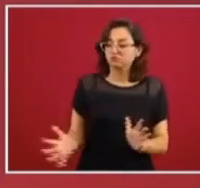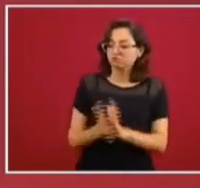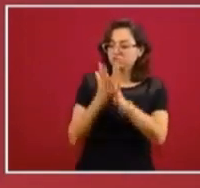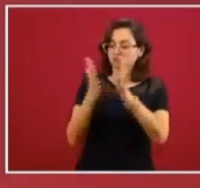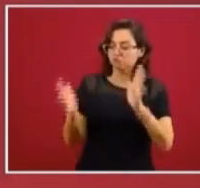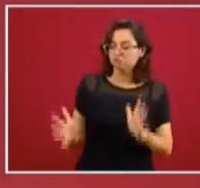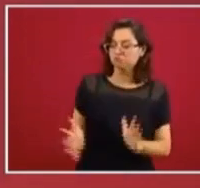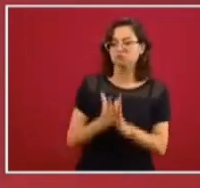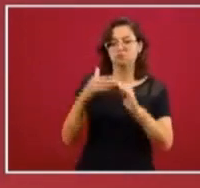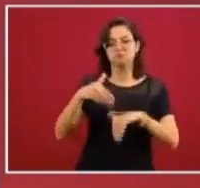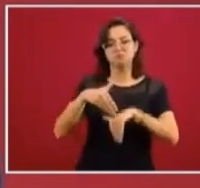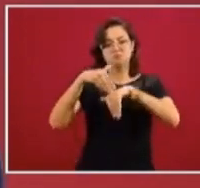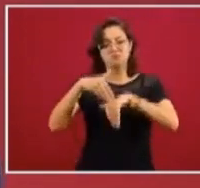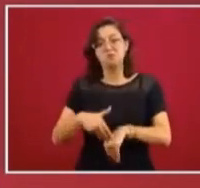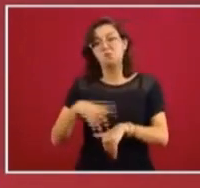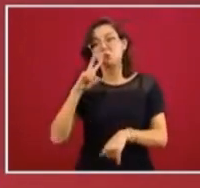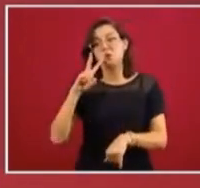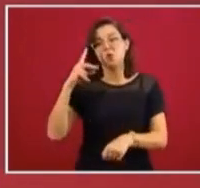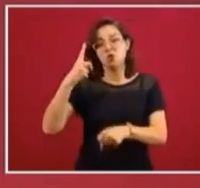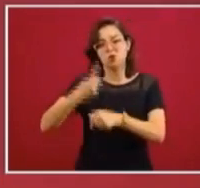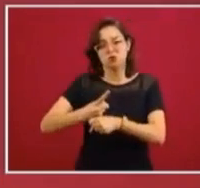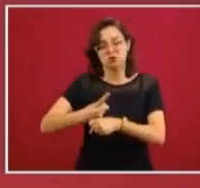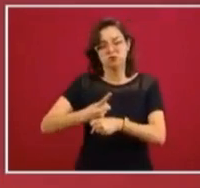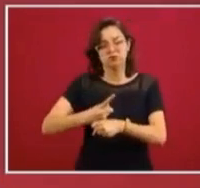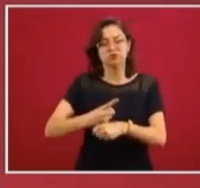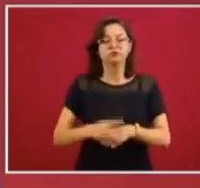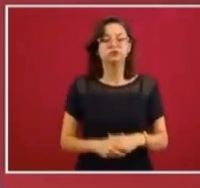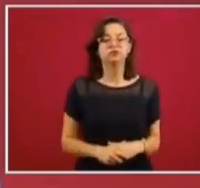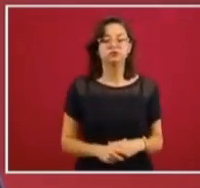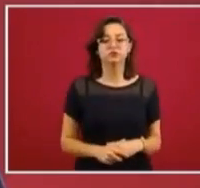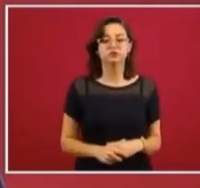participación ciudadana voluntaria.